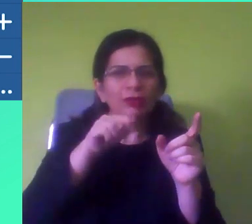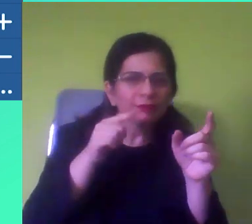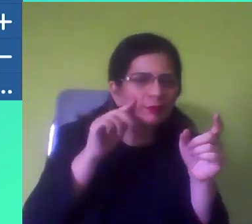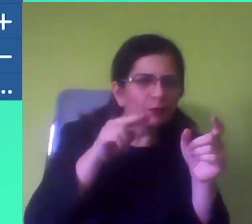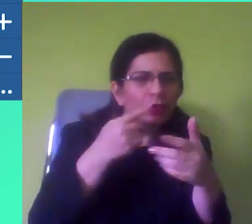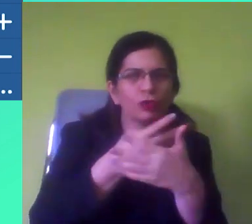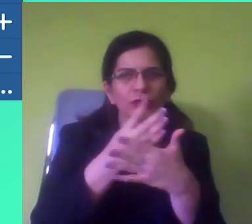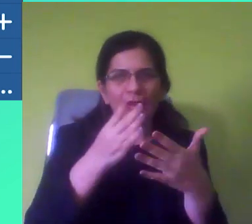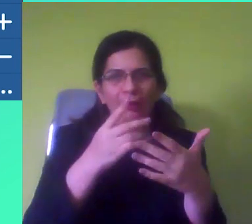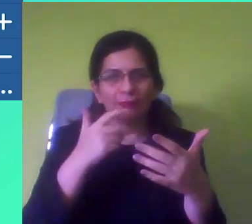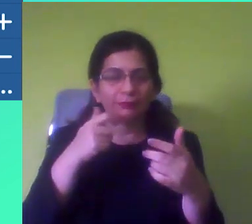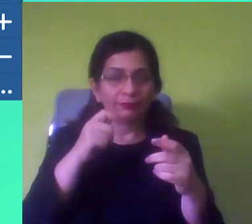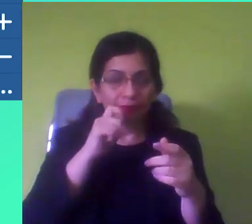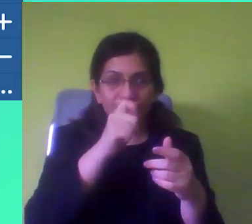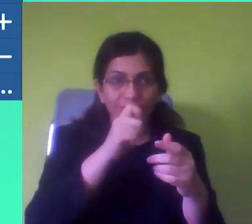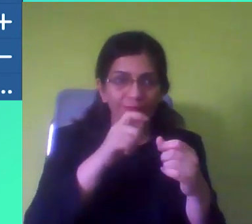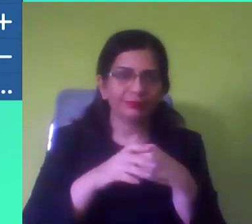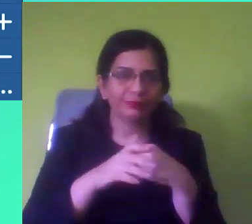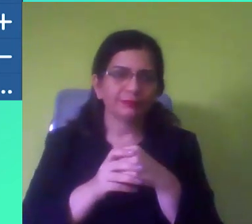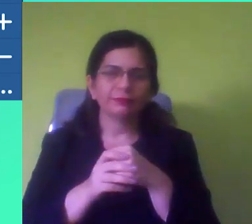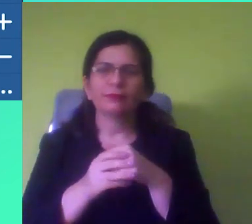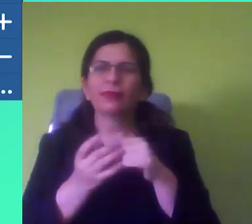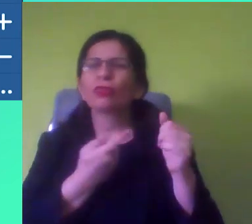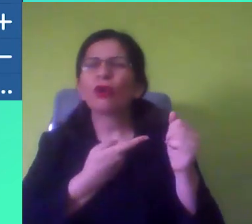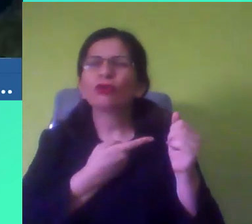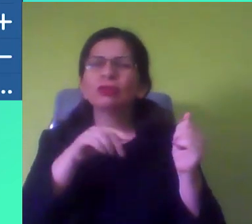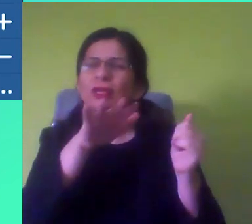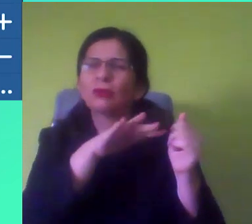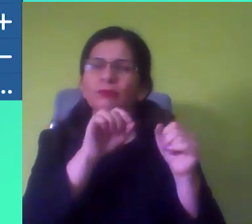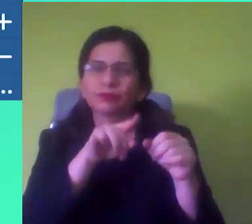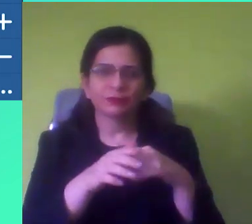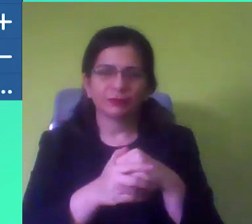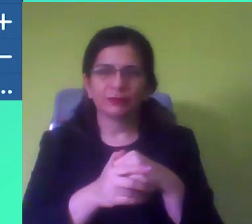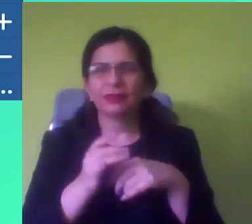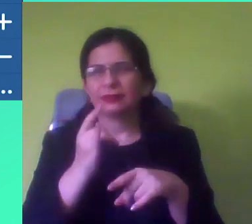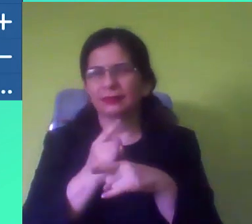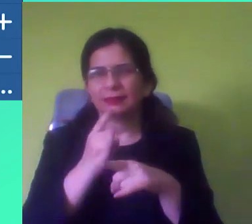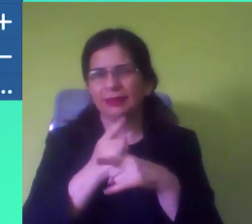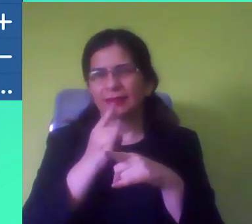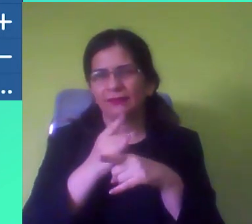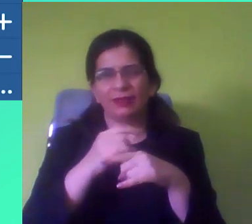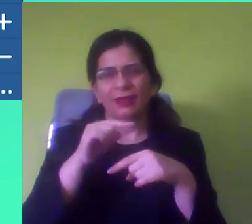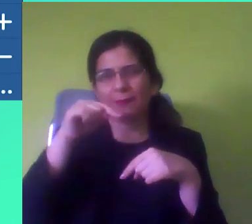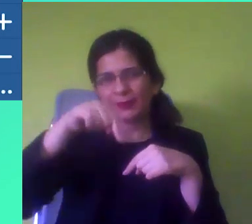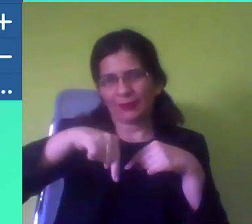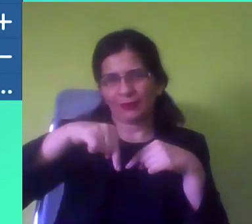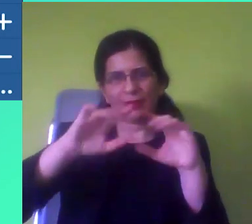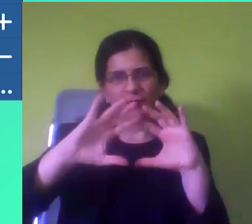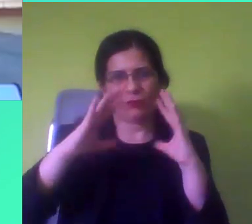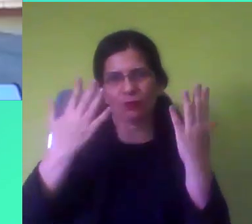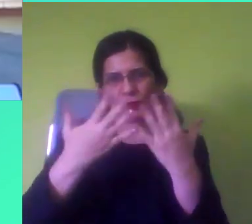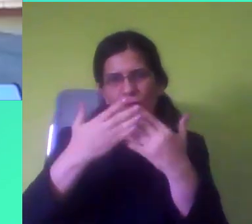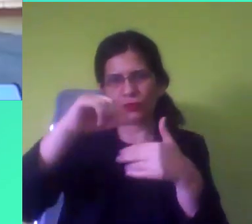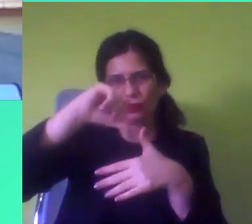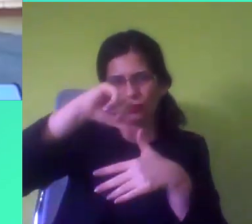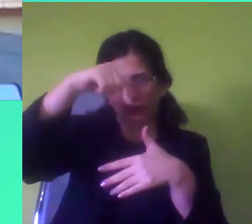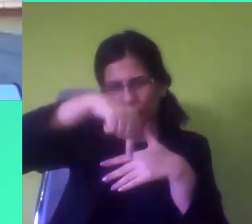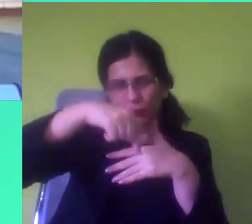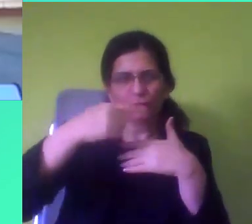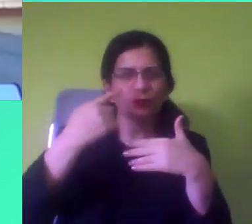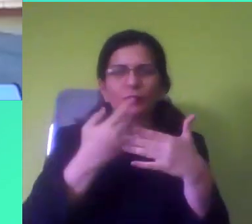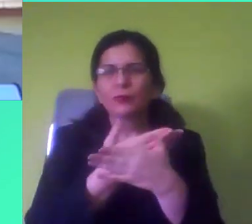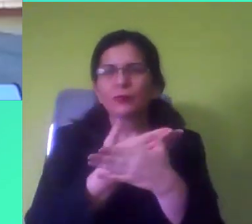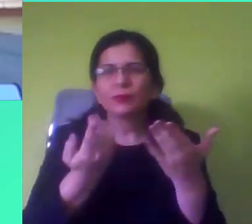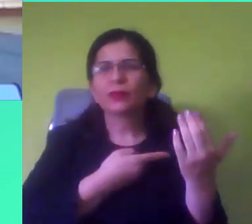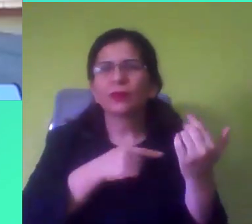Earth. Entonces, lo primero que va a abrir es un mapa del hemisferio sur o del extremo sur del hemisferio sur, y sobre él